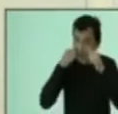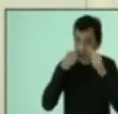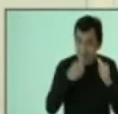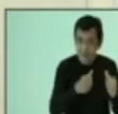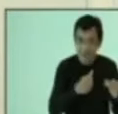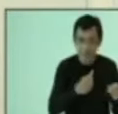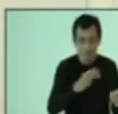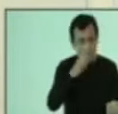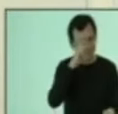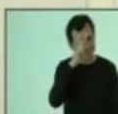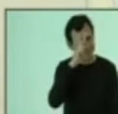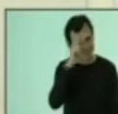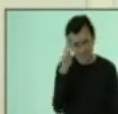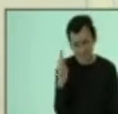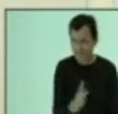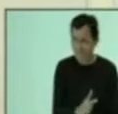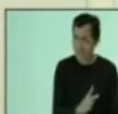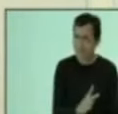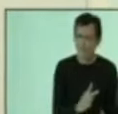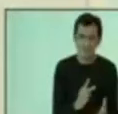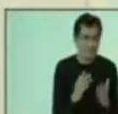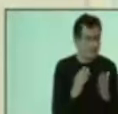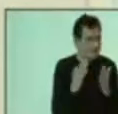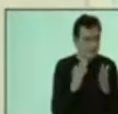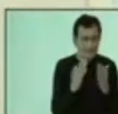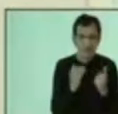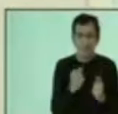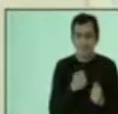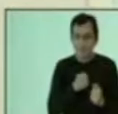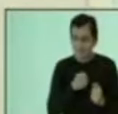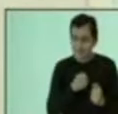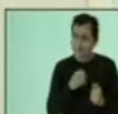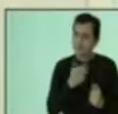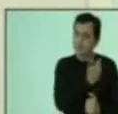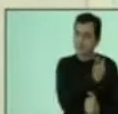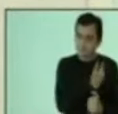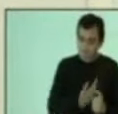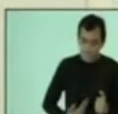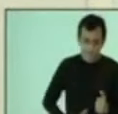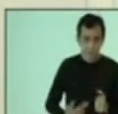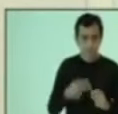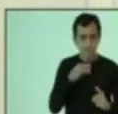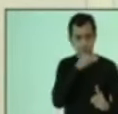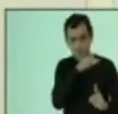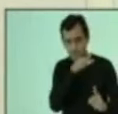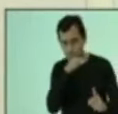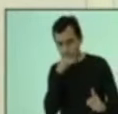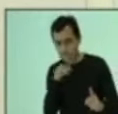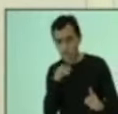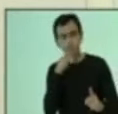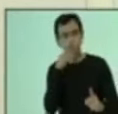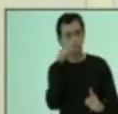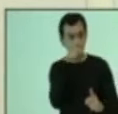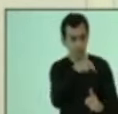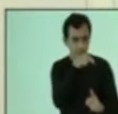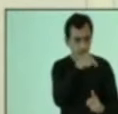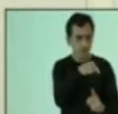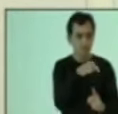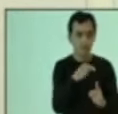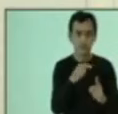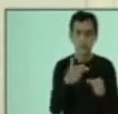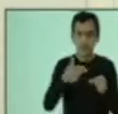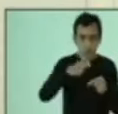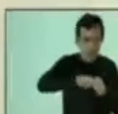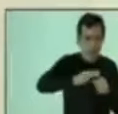sentido. De llegar a ser alcalde, tenemos la visión y la meta de construir o remodelar una clínica